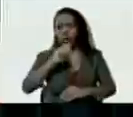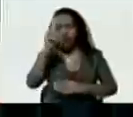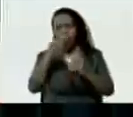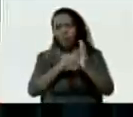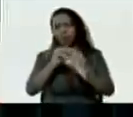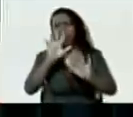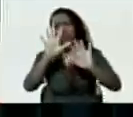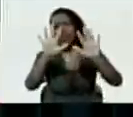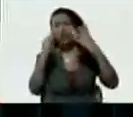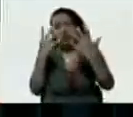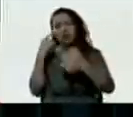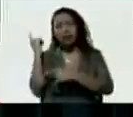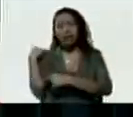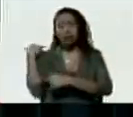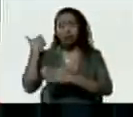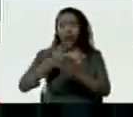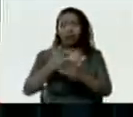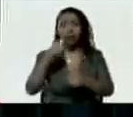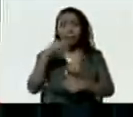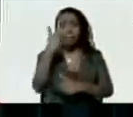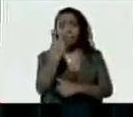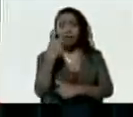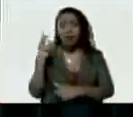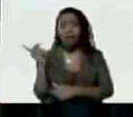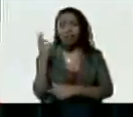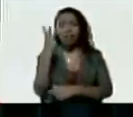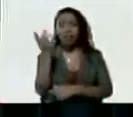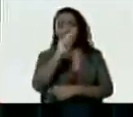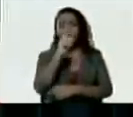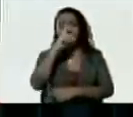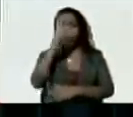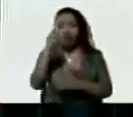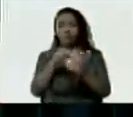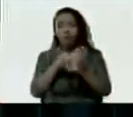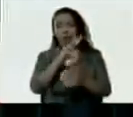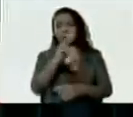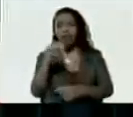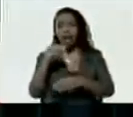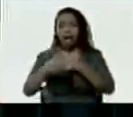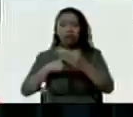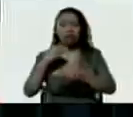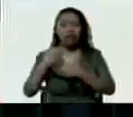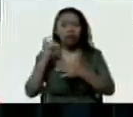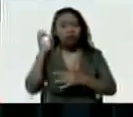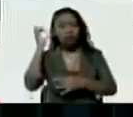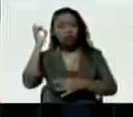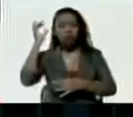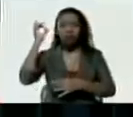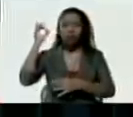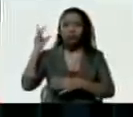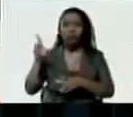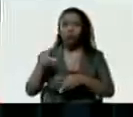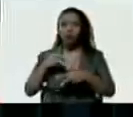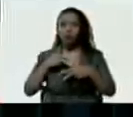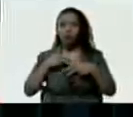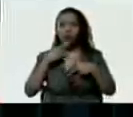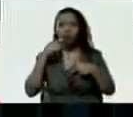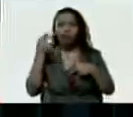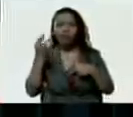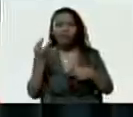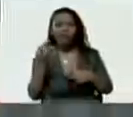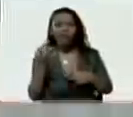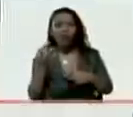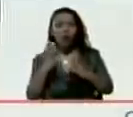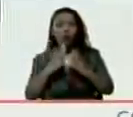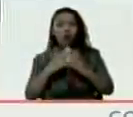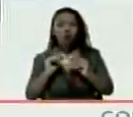que transcurre de este primer trimestre del año 2020 haciendo loas y aceptando como verdad